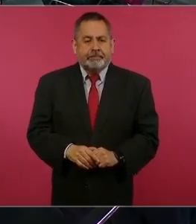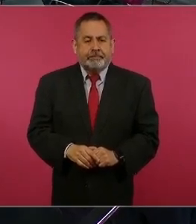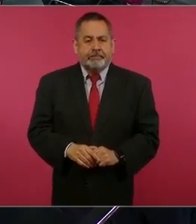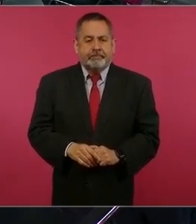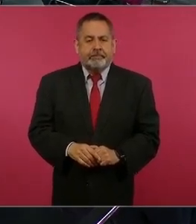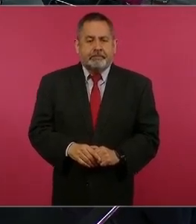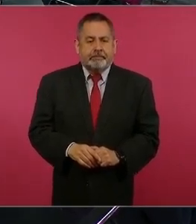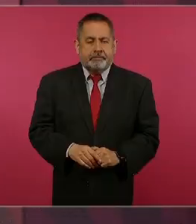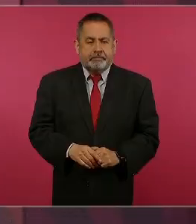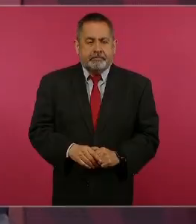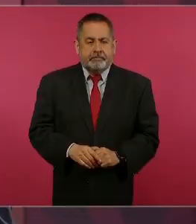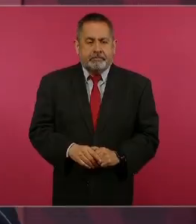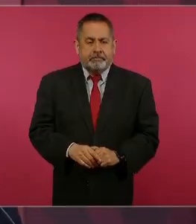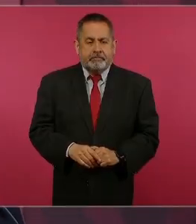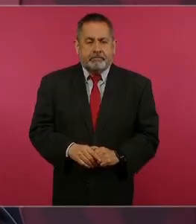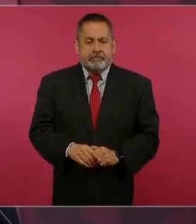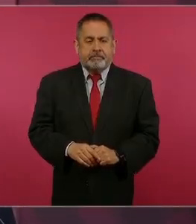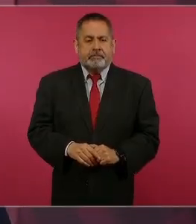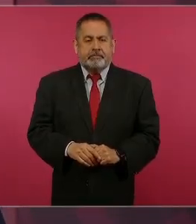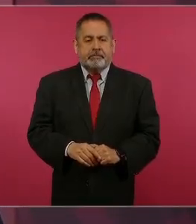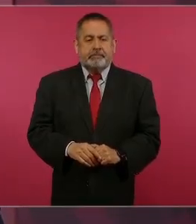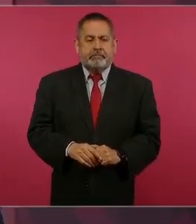Y